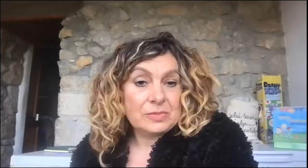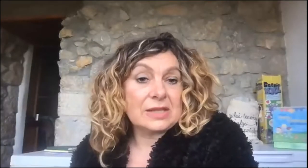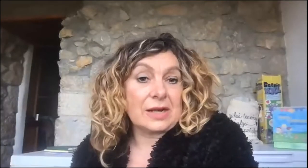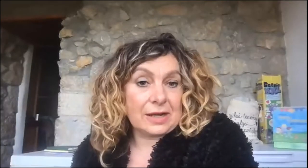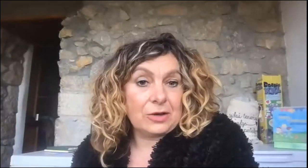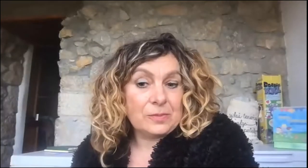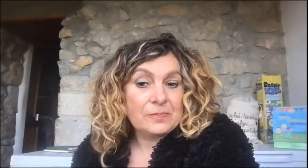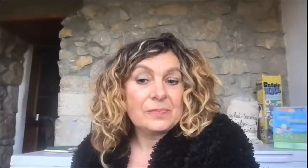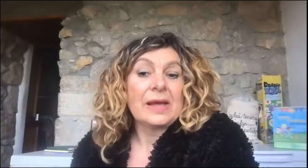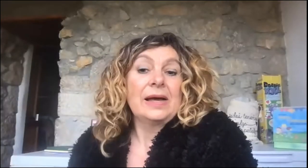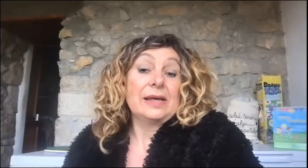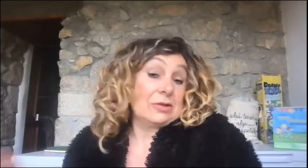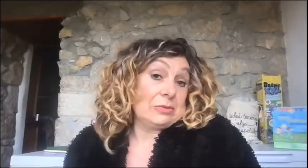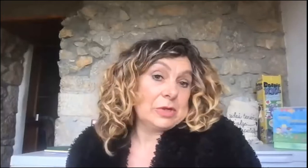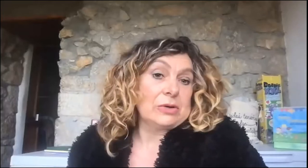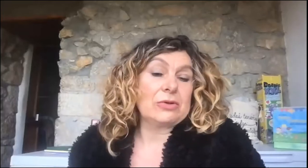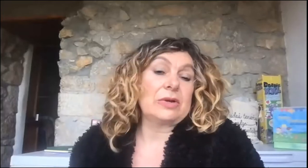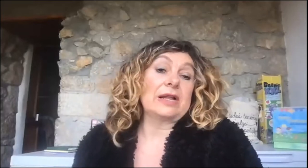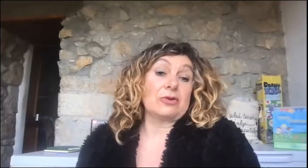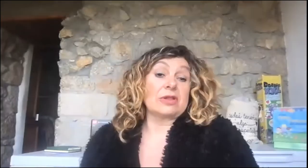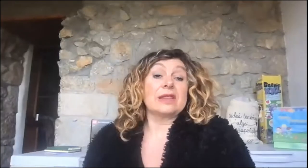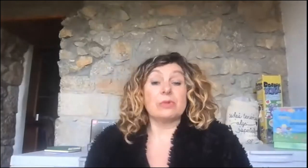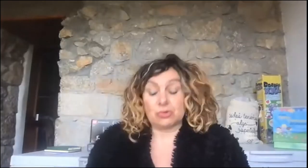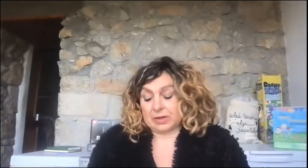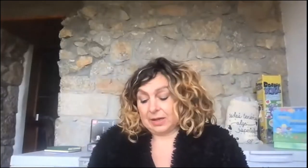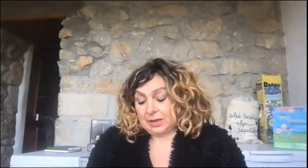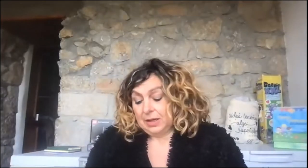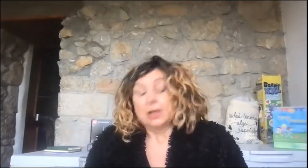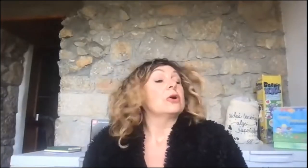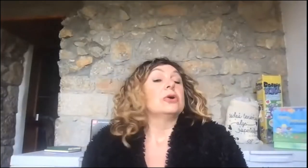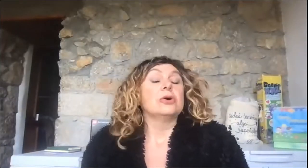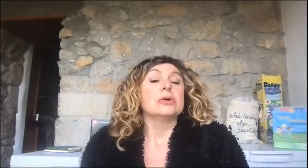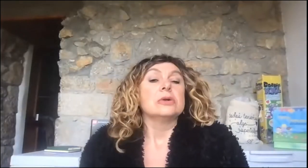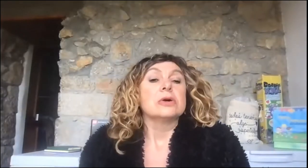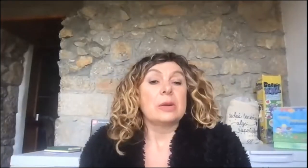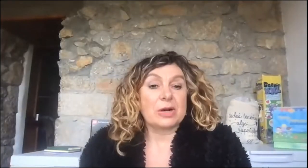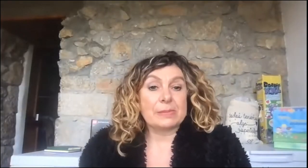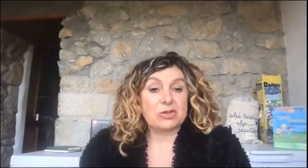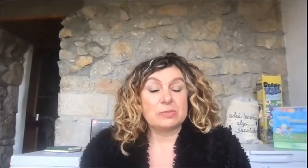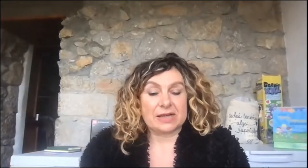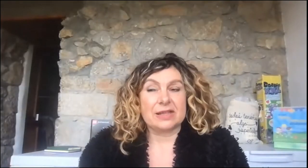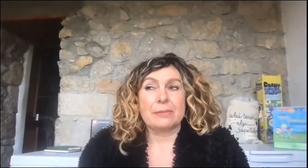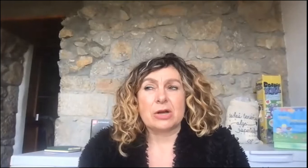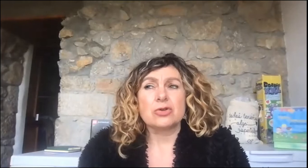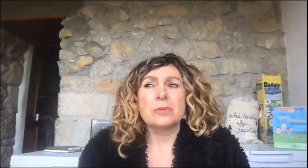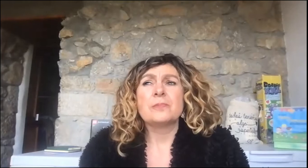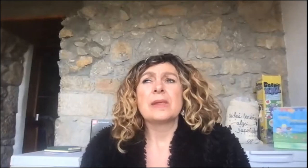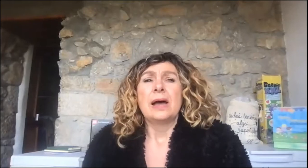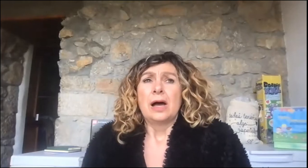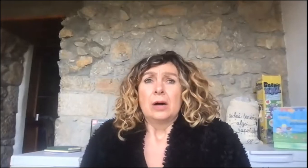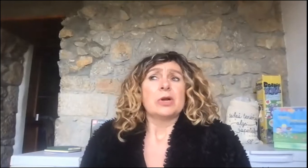patio, de ese recreo. Y eso, bueno, es una de las cosas que hacemos con el programa Patios y Parques